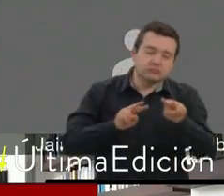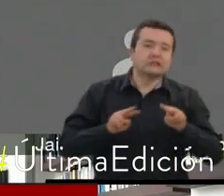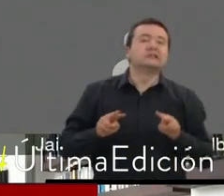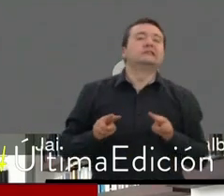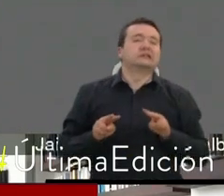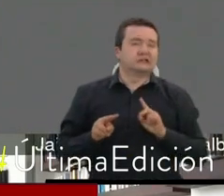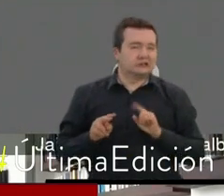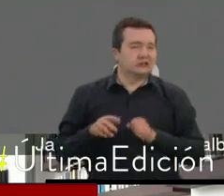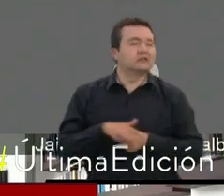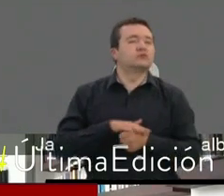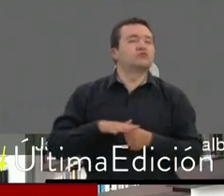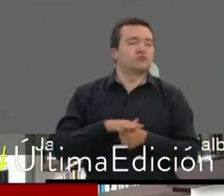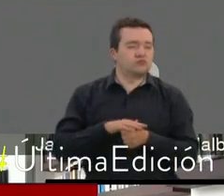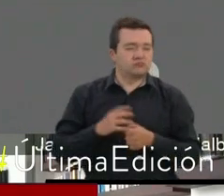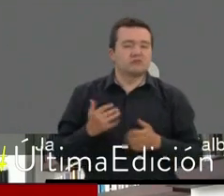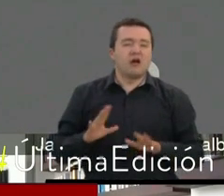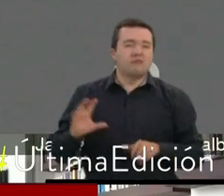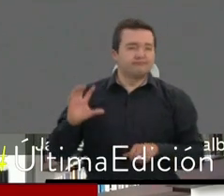que